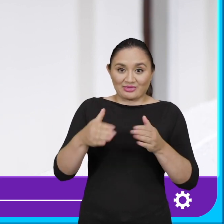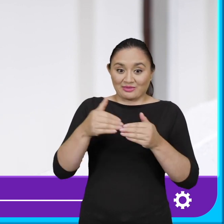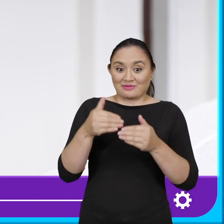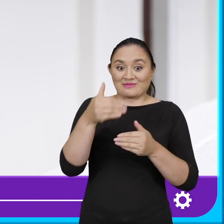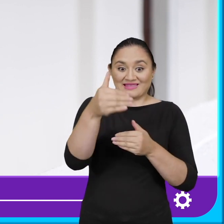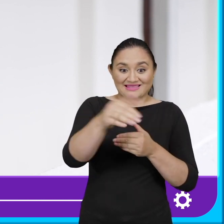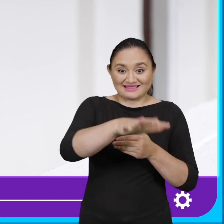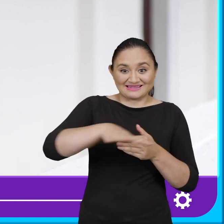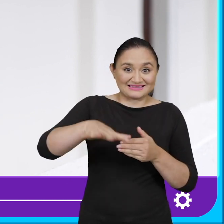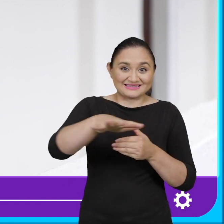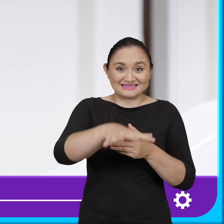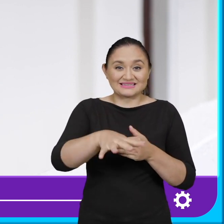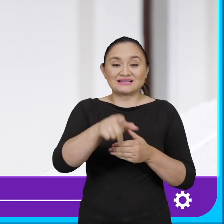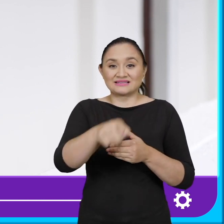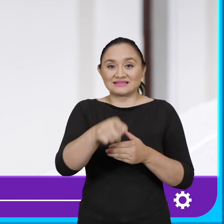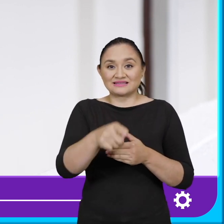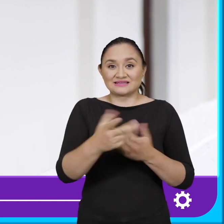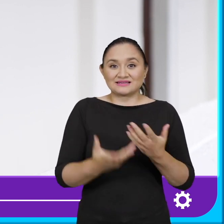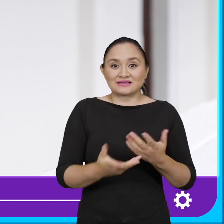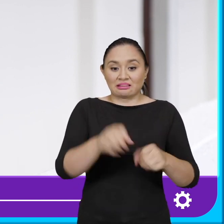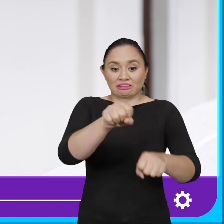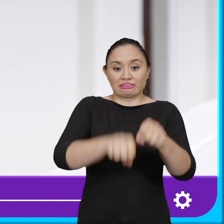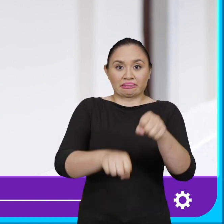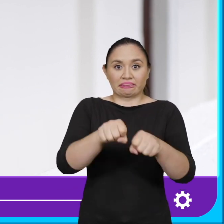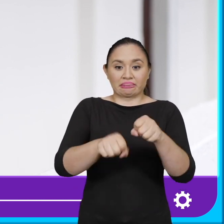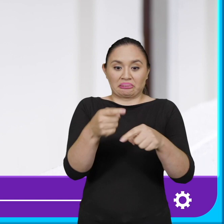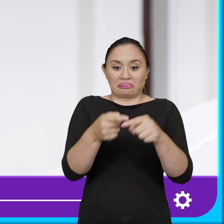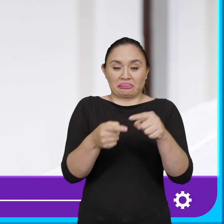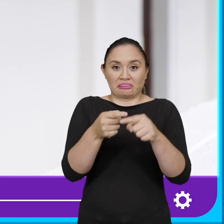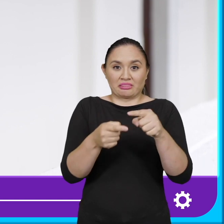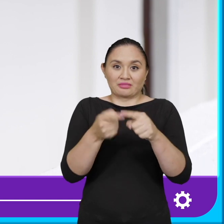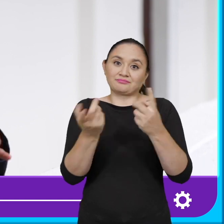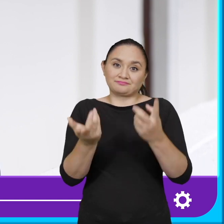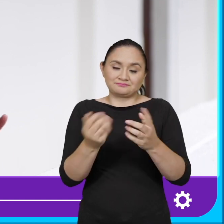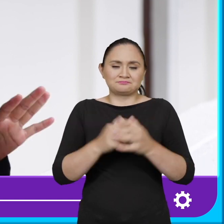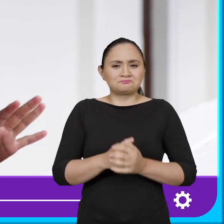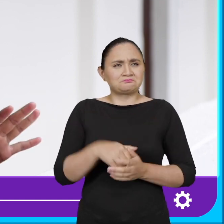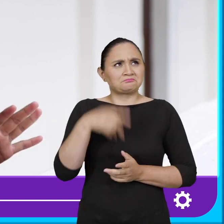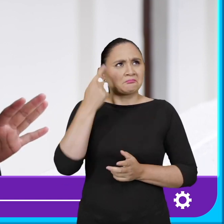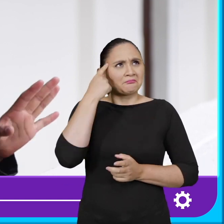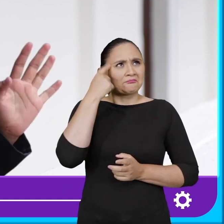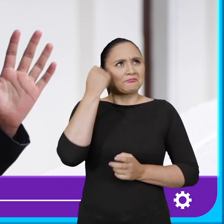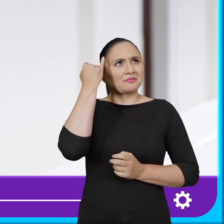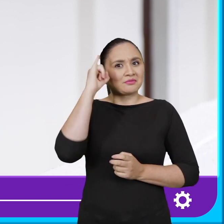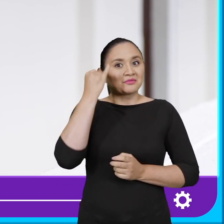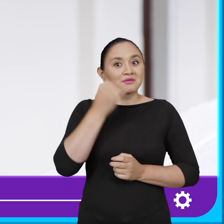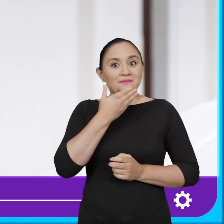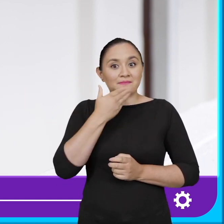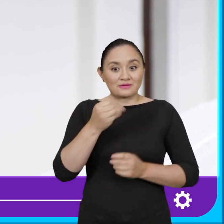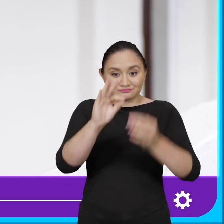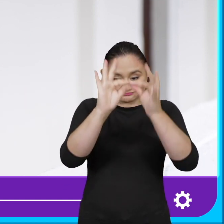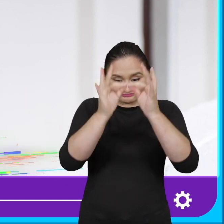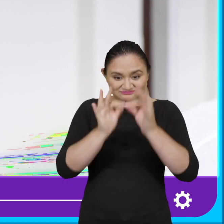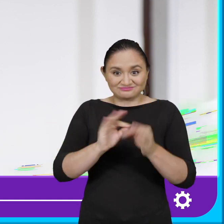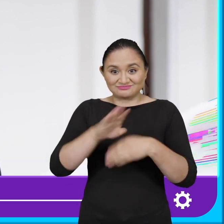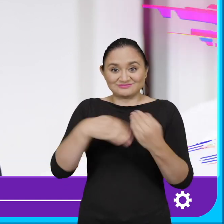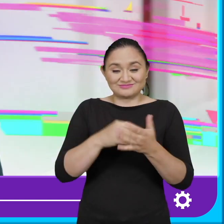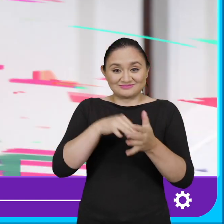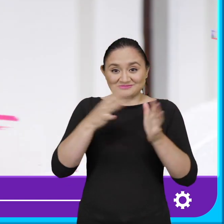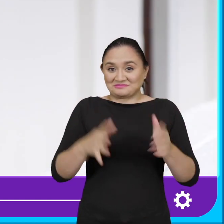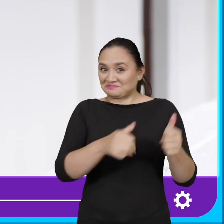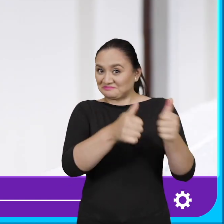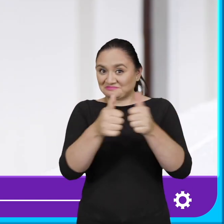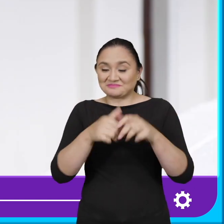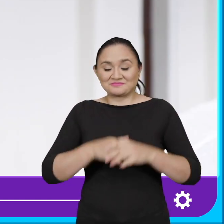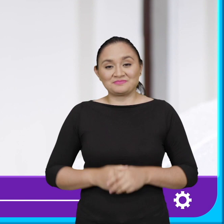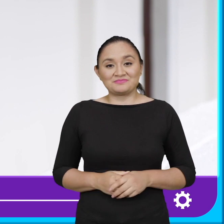la de adelante porque están partidas así por en medio. Entonces valiera pavimentar para que nos beneficien a todos los estudiantes.